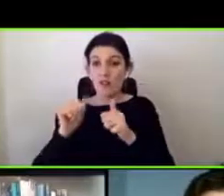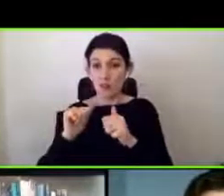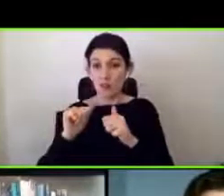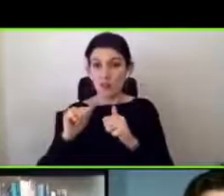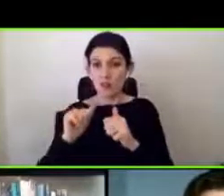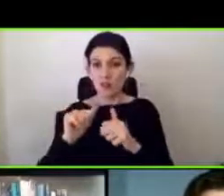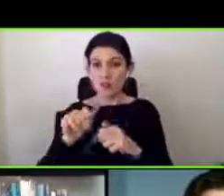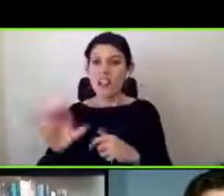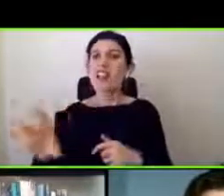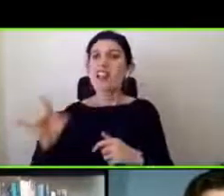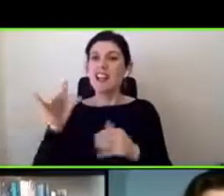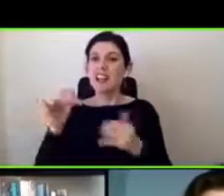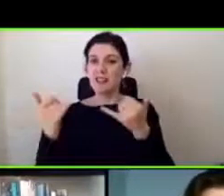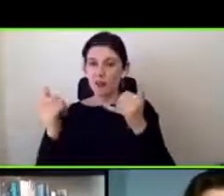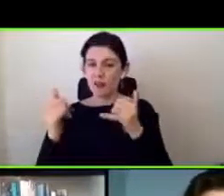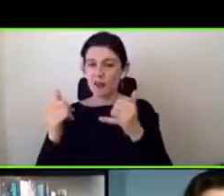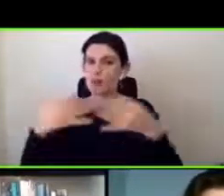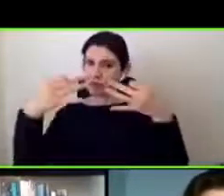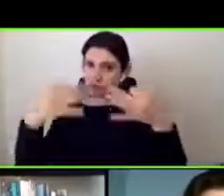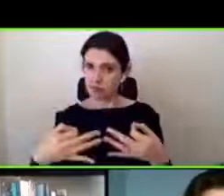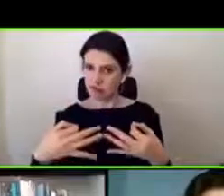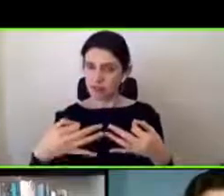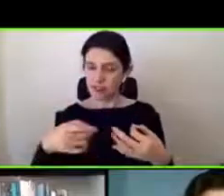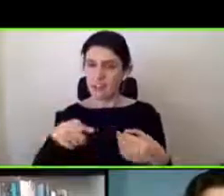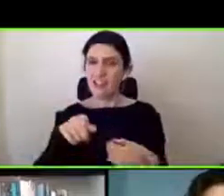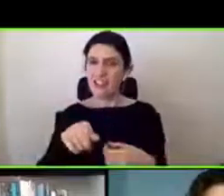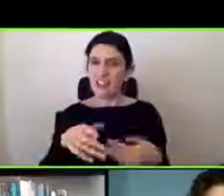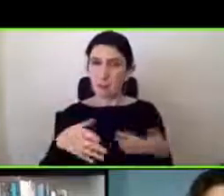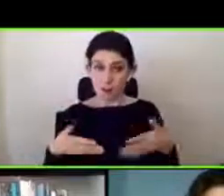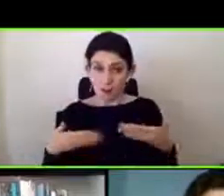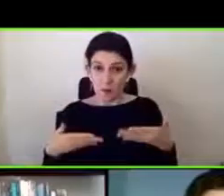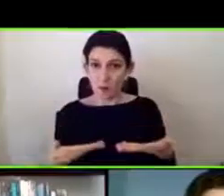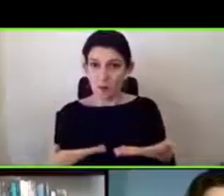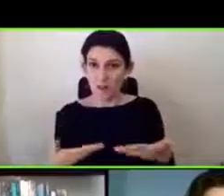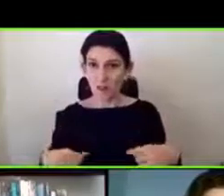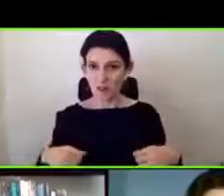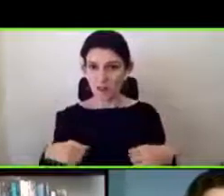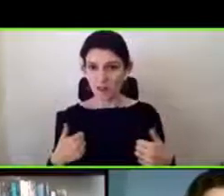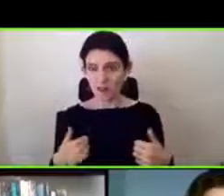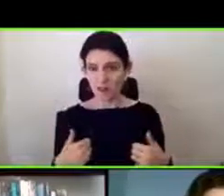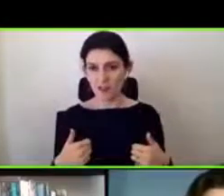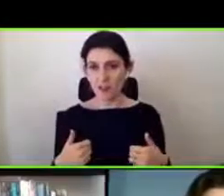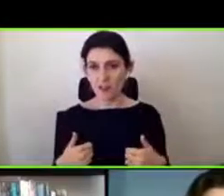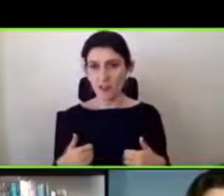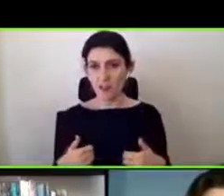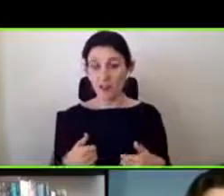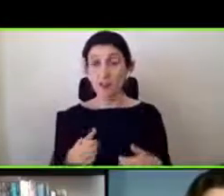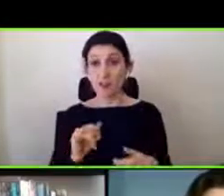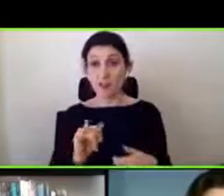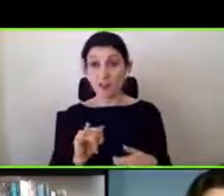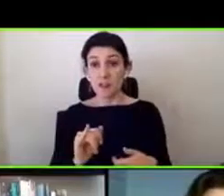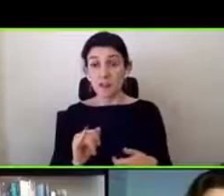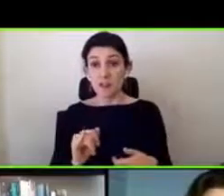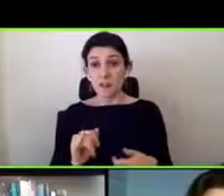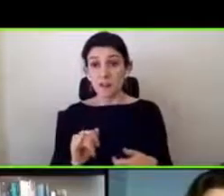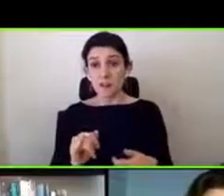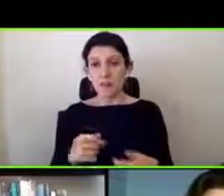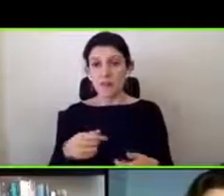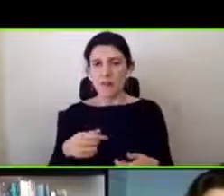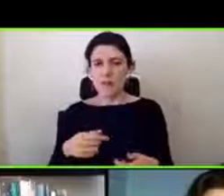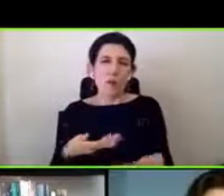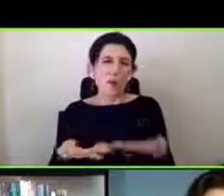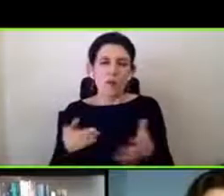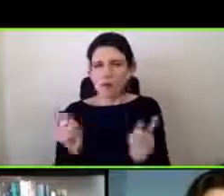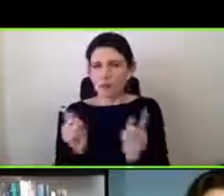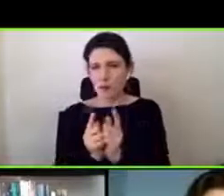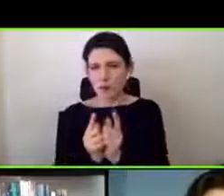juego adecuado, puede ser de por sí motivante para los adolescentes. Yo les quisiera tal vez compartir brevemente que en